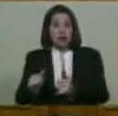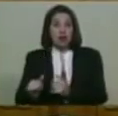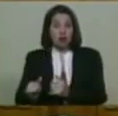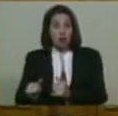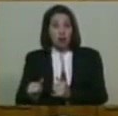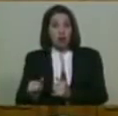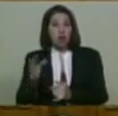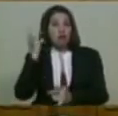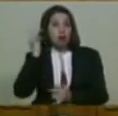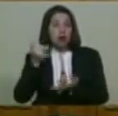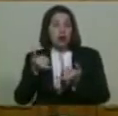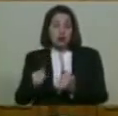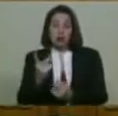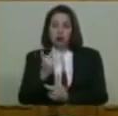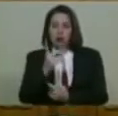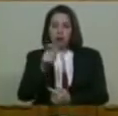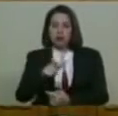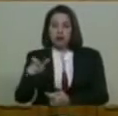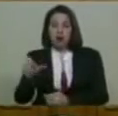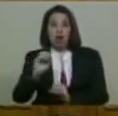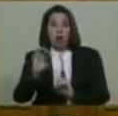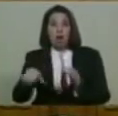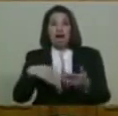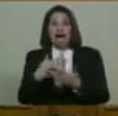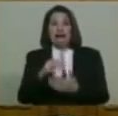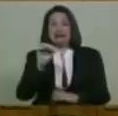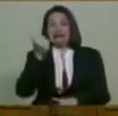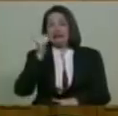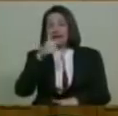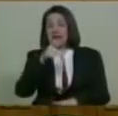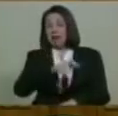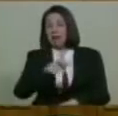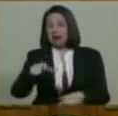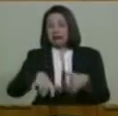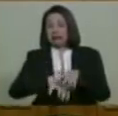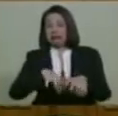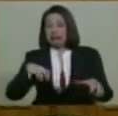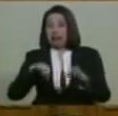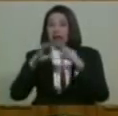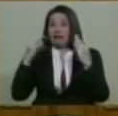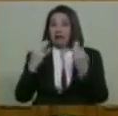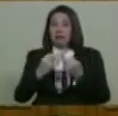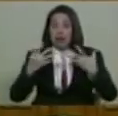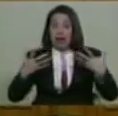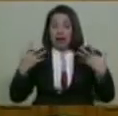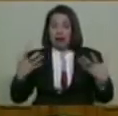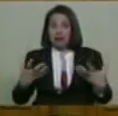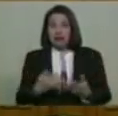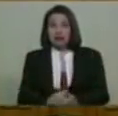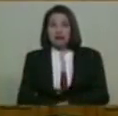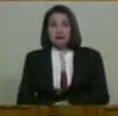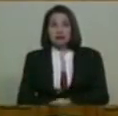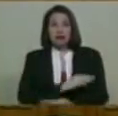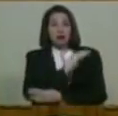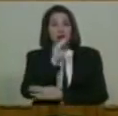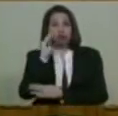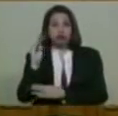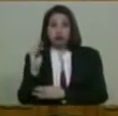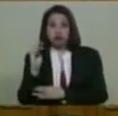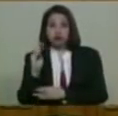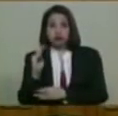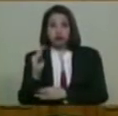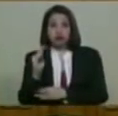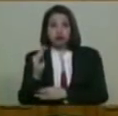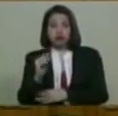personas, hasta 10 personas y más. Vamos a protegerlo con una base